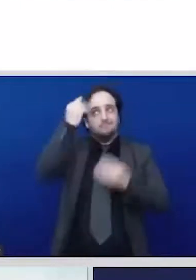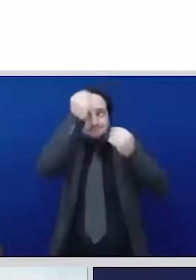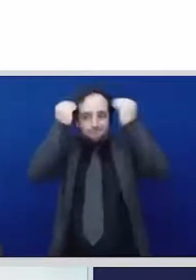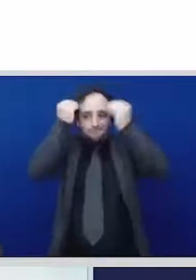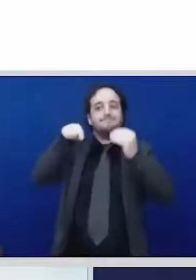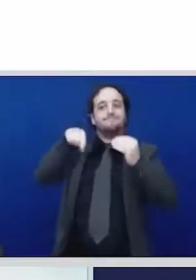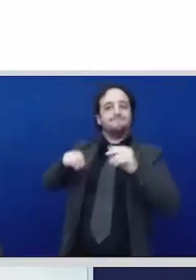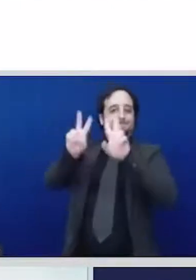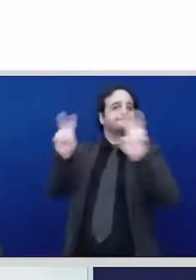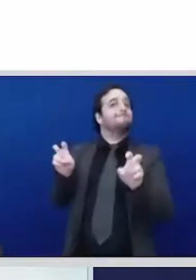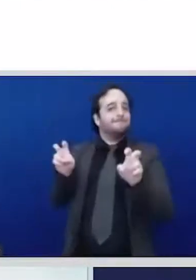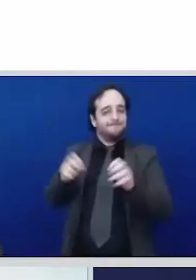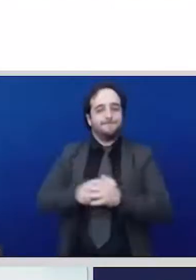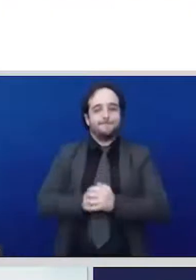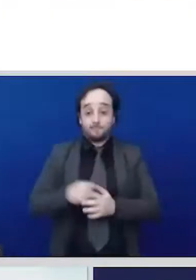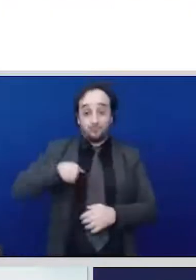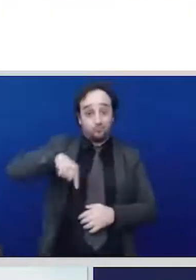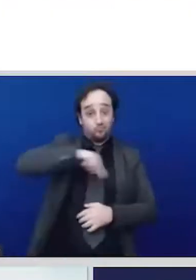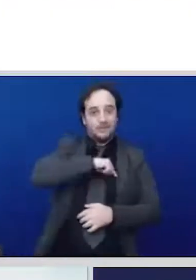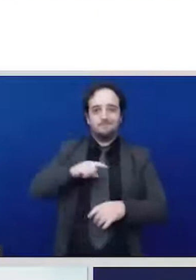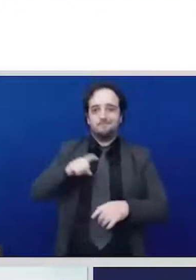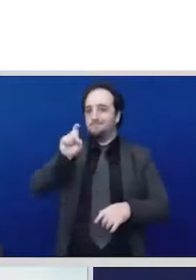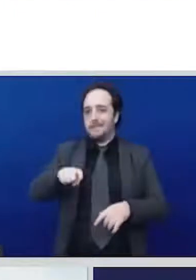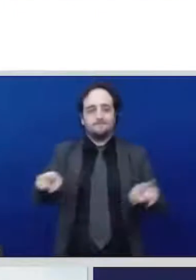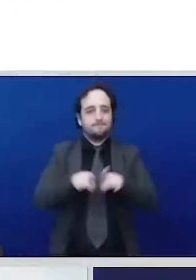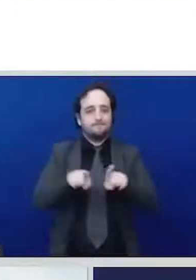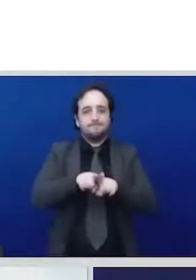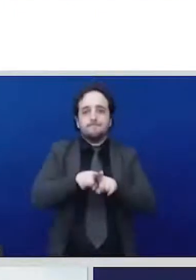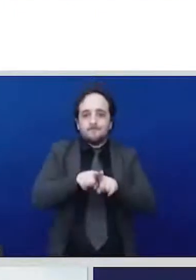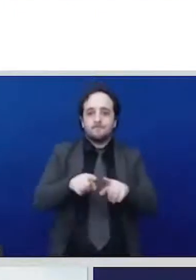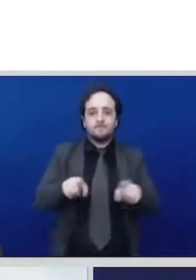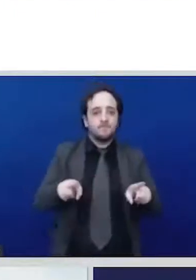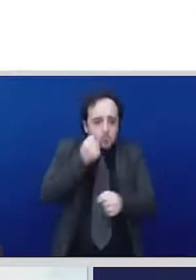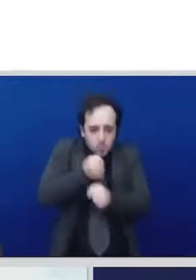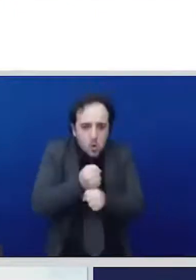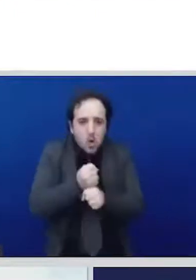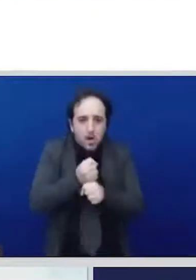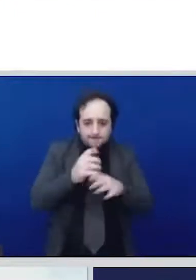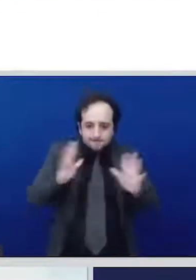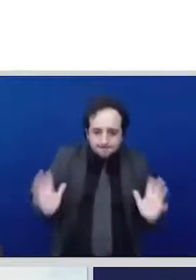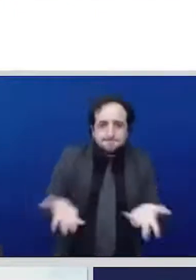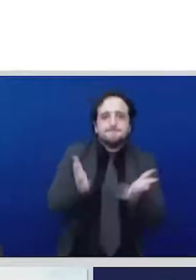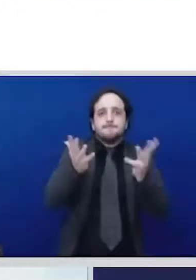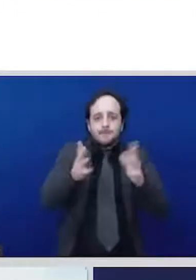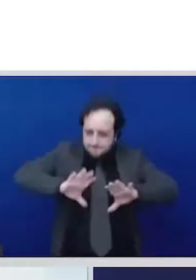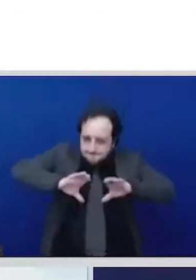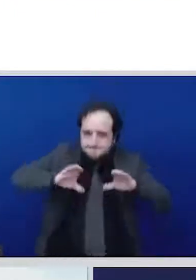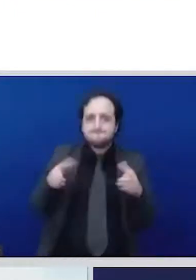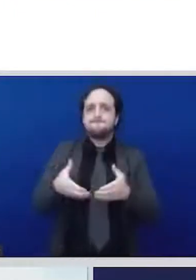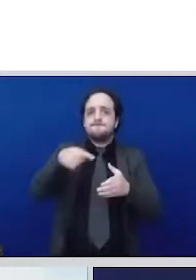trabajo con los gobiernos más en específico en bajarlo a sectores y a cadenas productivas como el turismo sostenible,